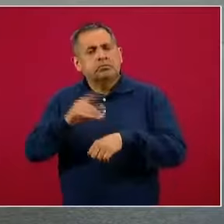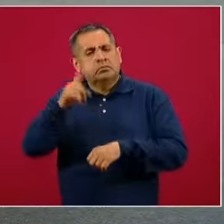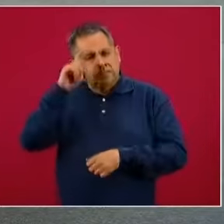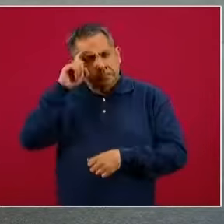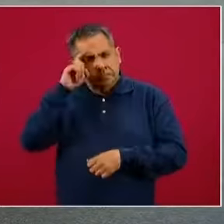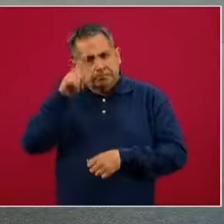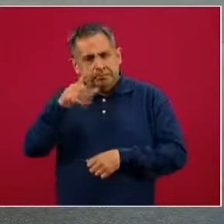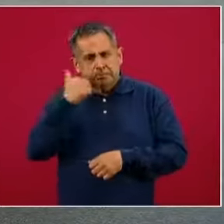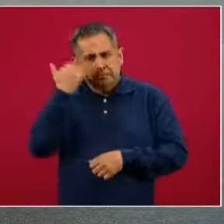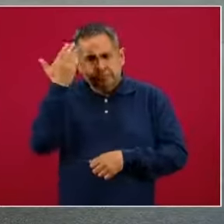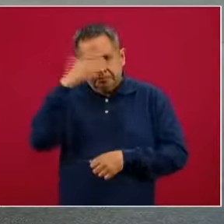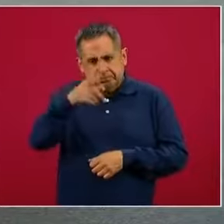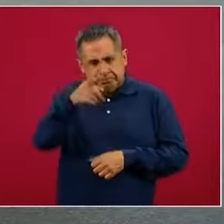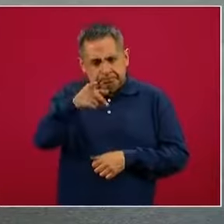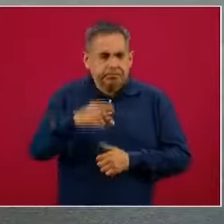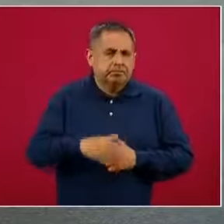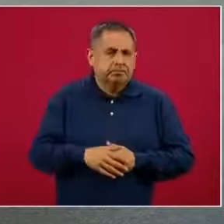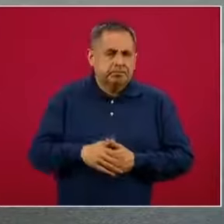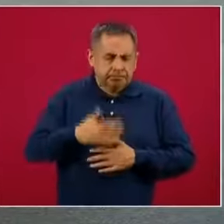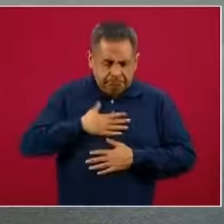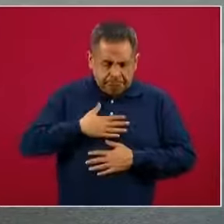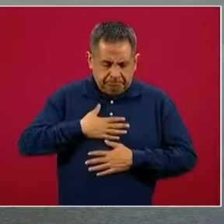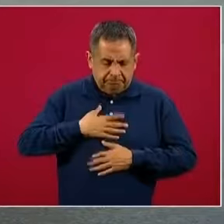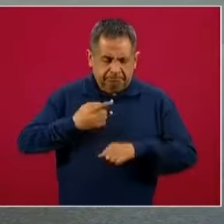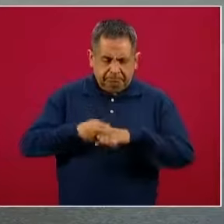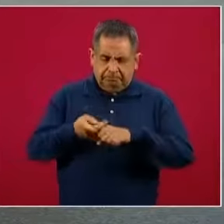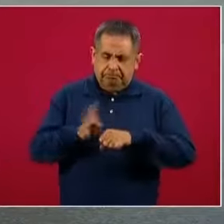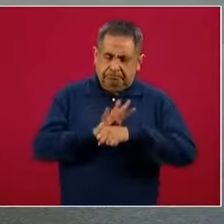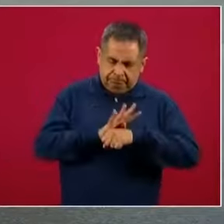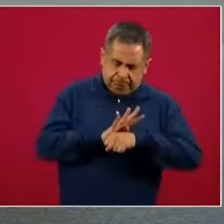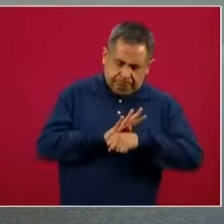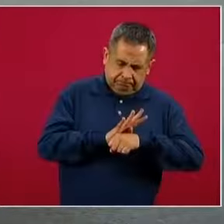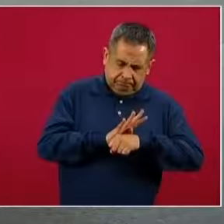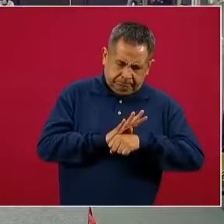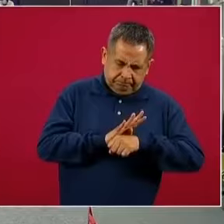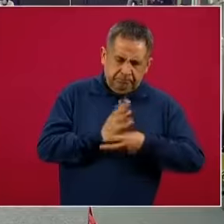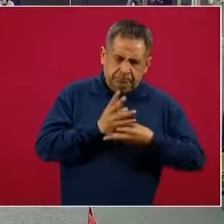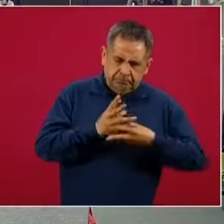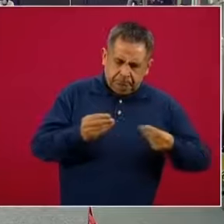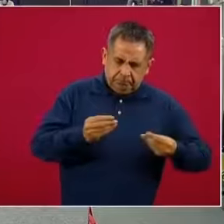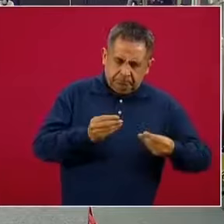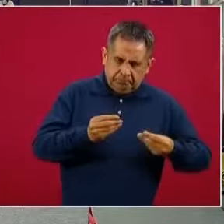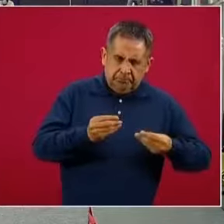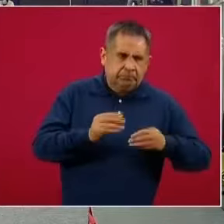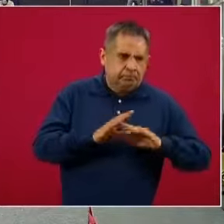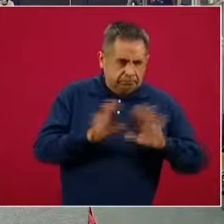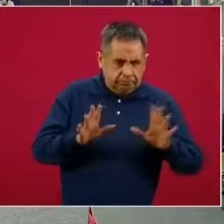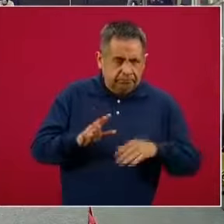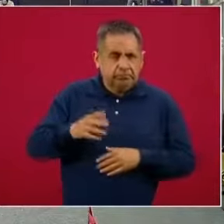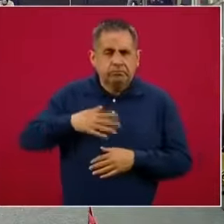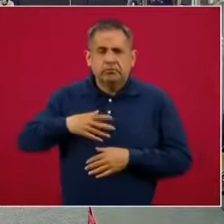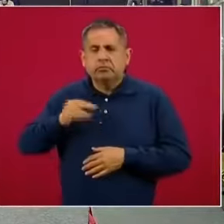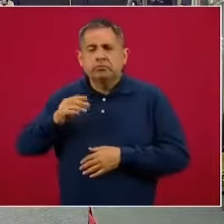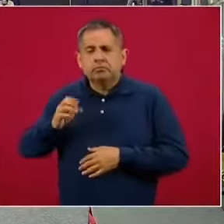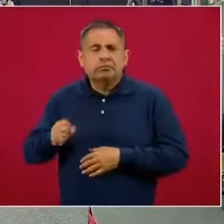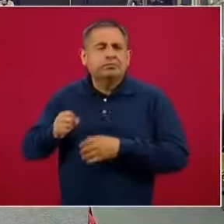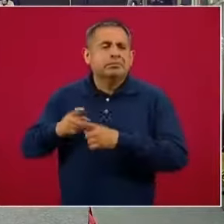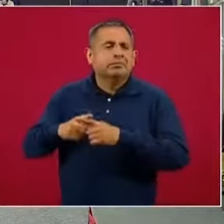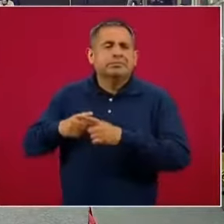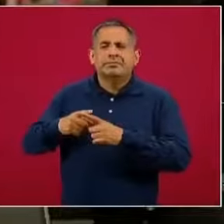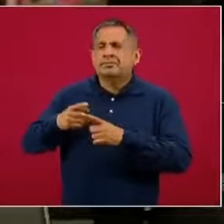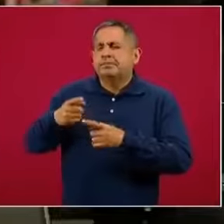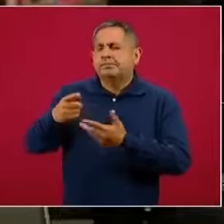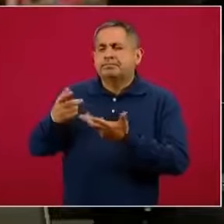saber si una persona que ya tuvo COVID y si no está dentro del grupo de riesgo, ¿debería